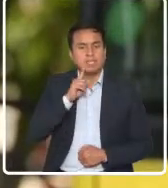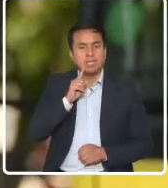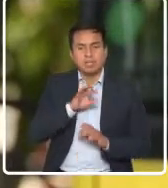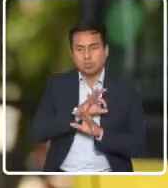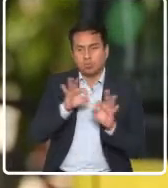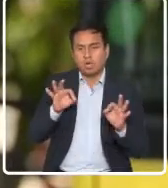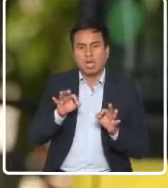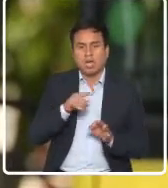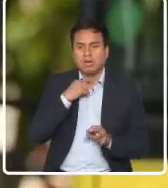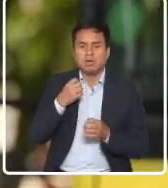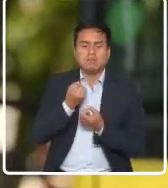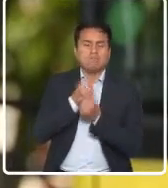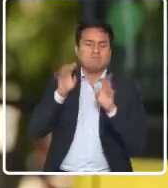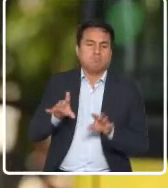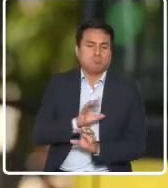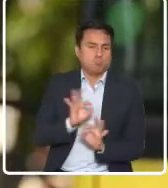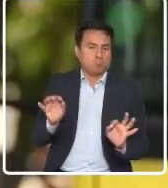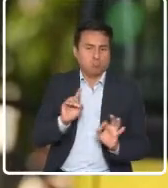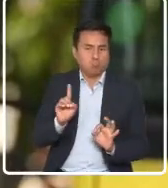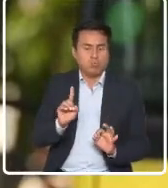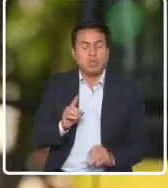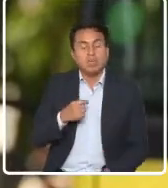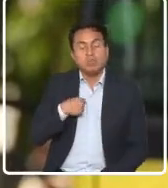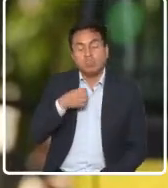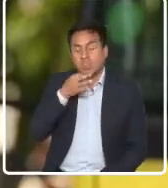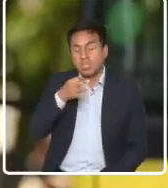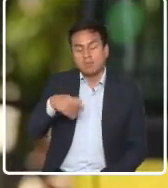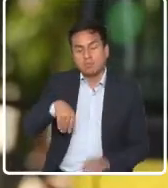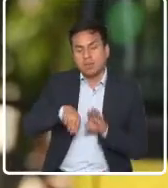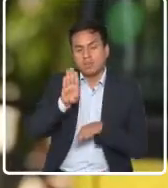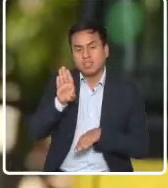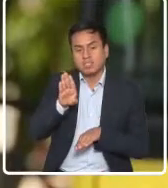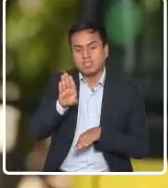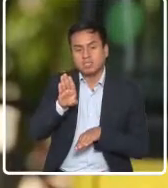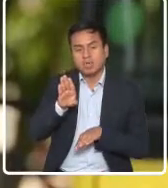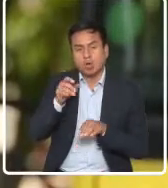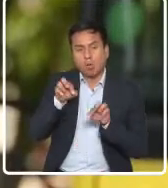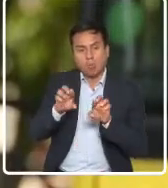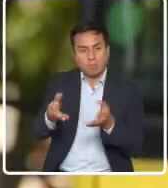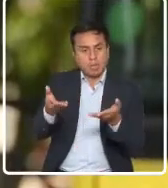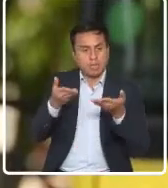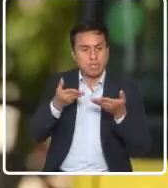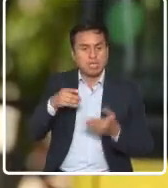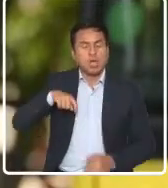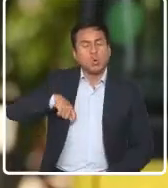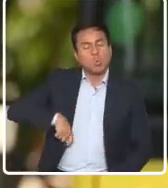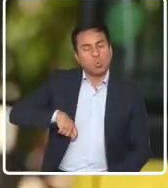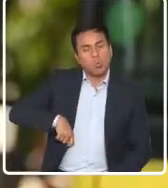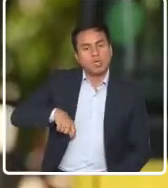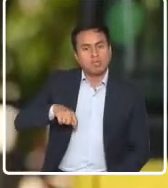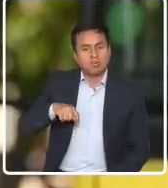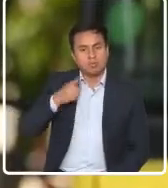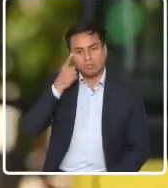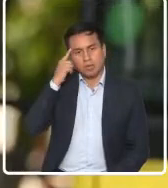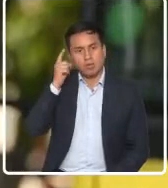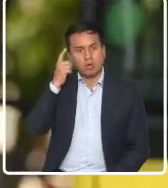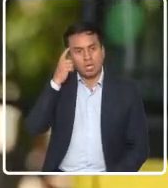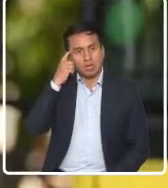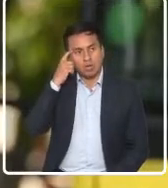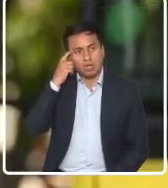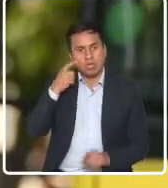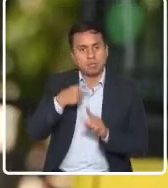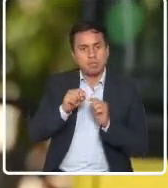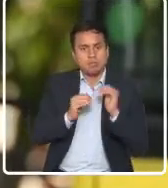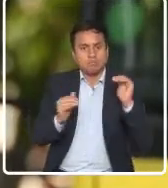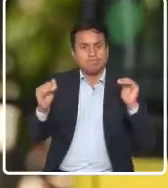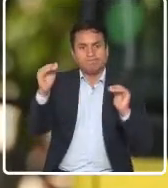Nunca me rendí, aunque muchas veces dije, el día que se me dé esta oportunidad me jubilo, pero creo que las expectativas